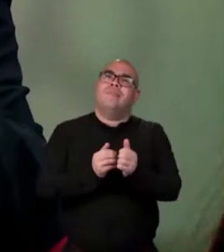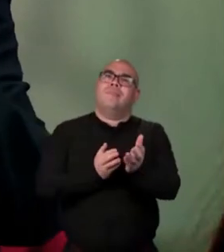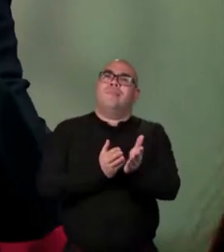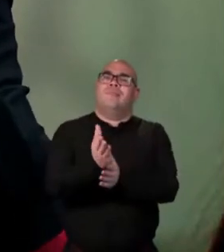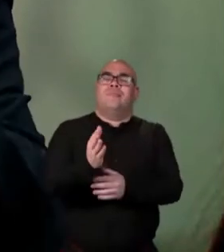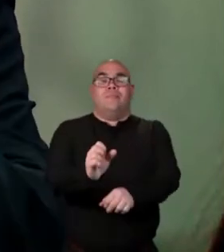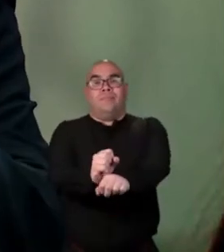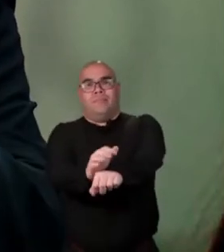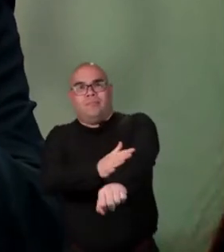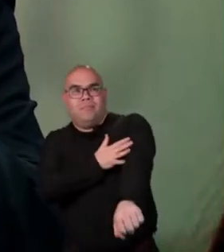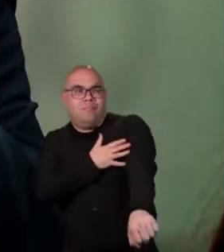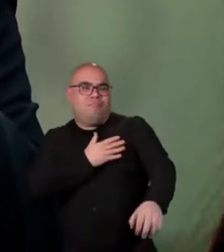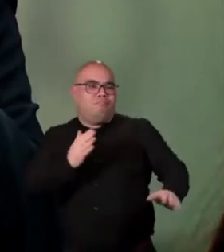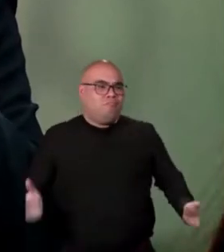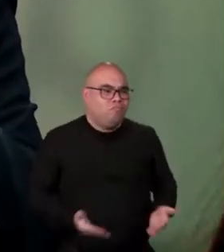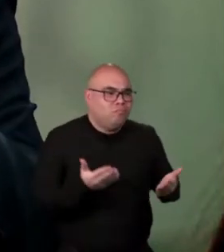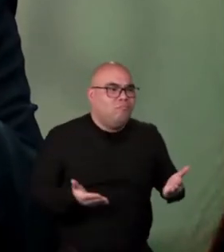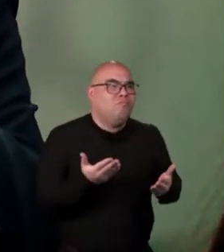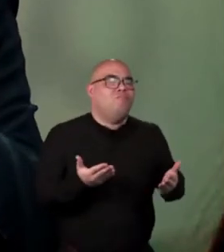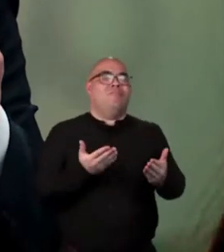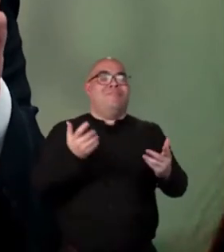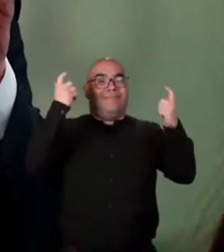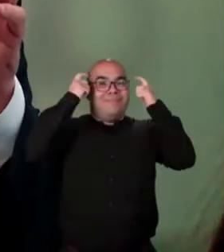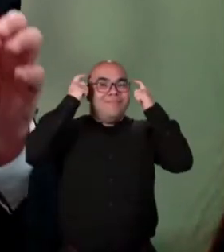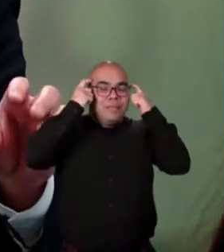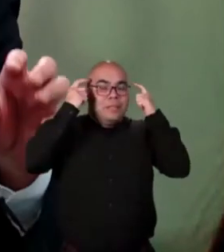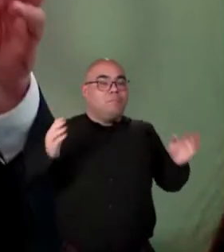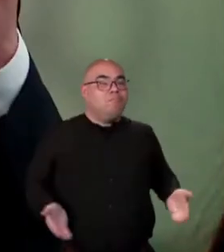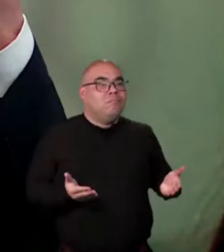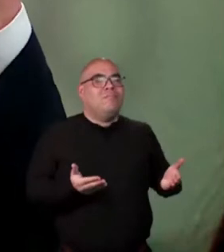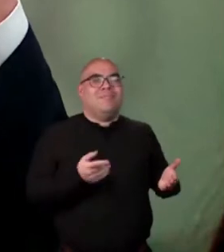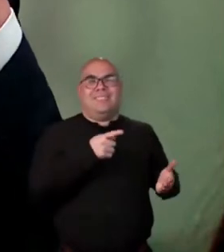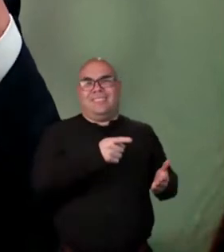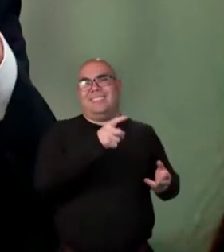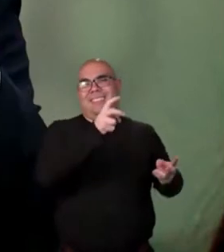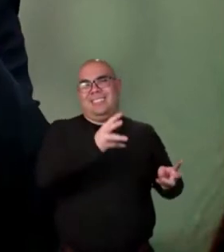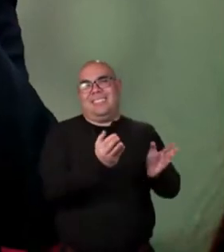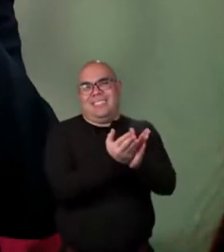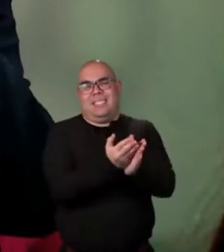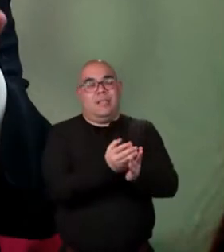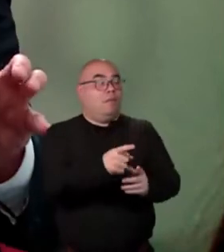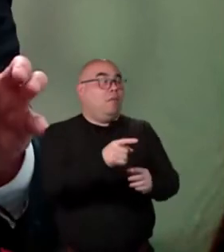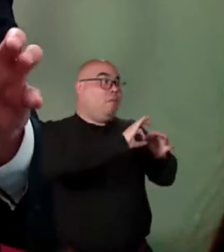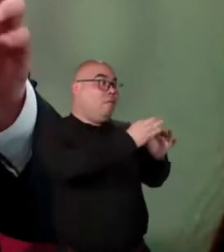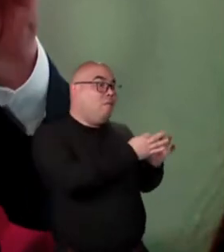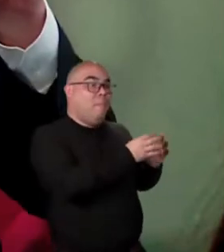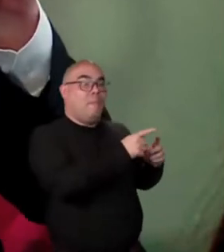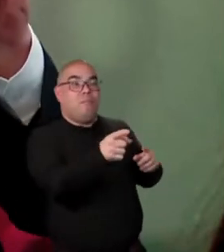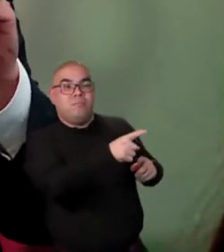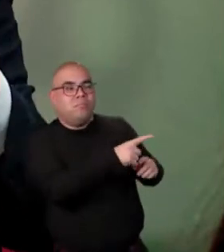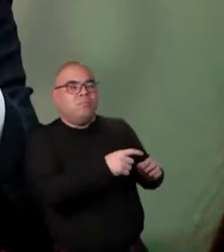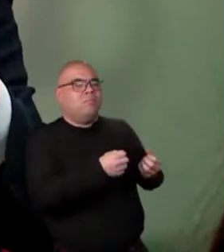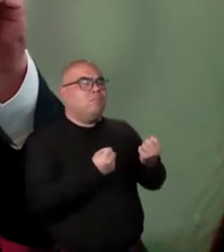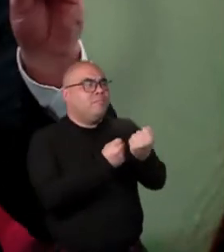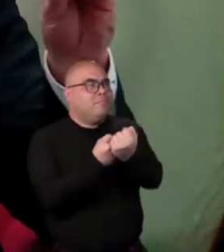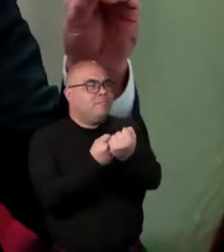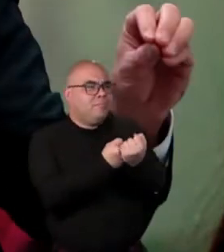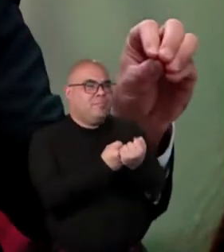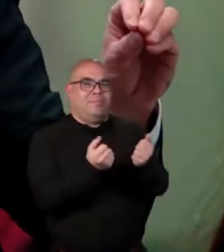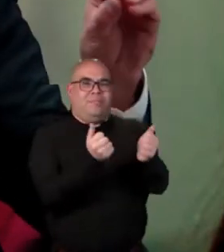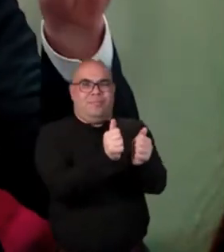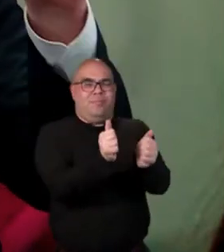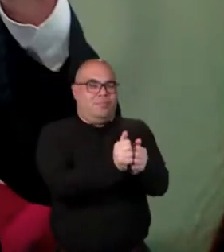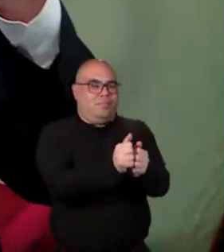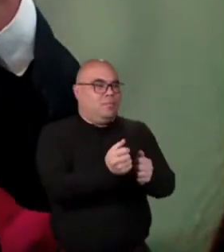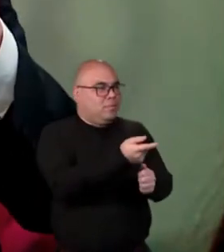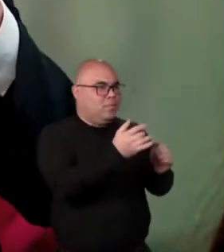emocional del muchacho que permitiera indudablemente que su familia con la colaboración de nosotros pudiera estar en permanente contacto